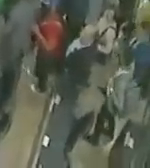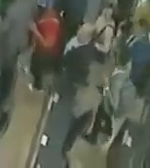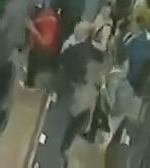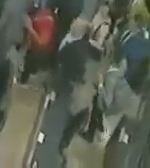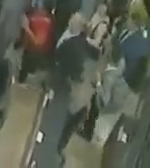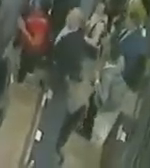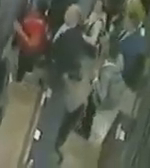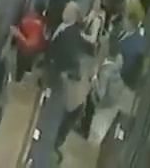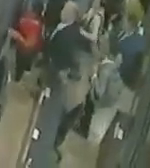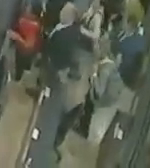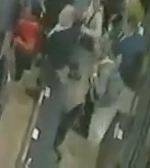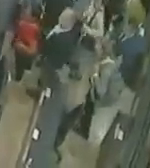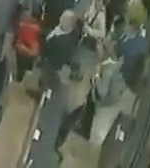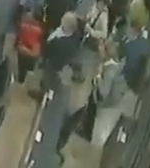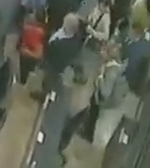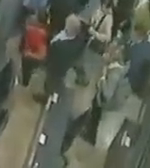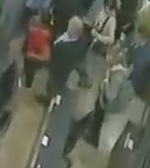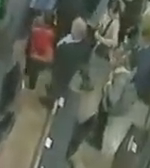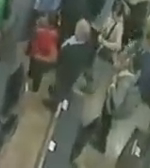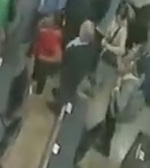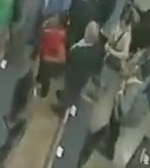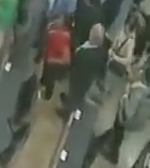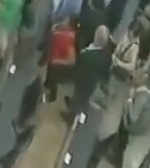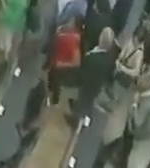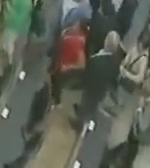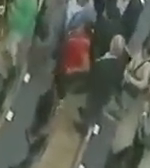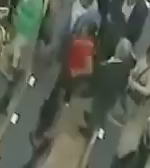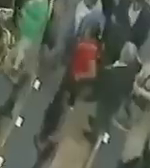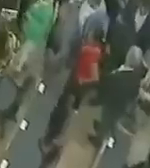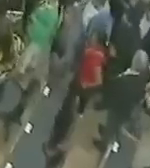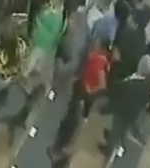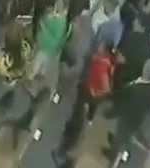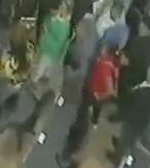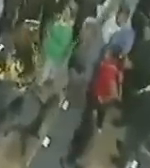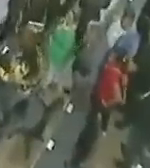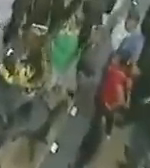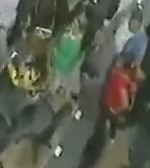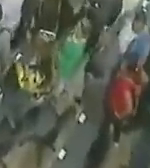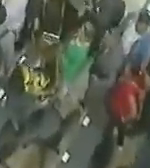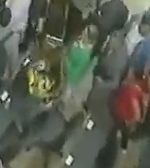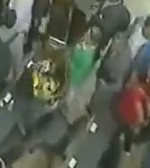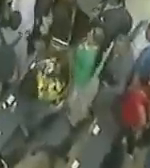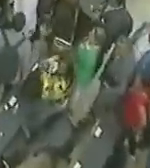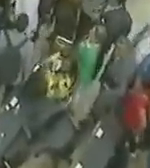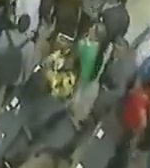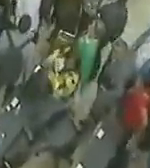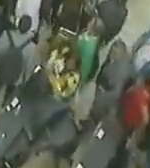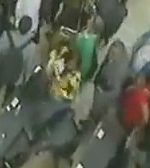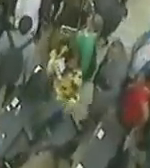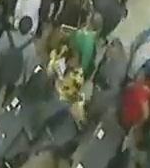su diferimiento, siendo aprobado dicha petición por mayoría absoluta.